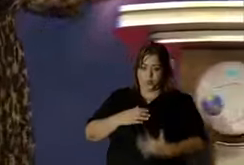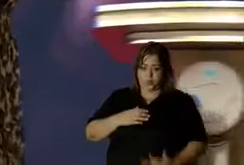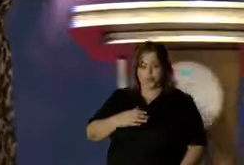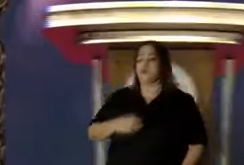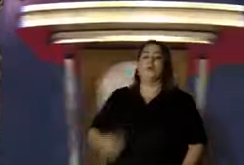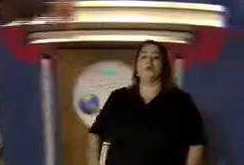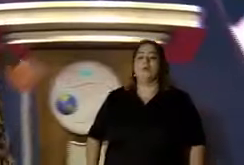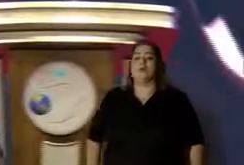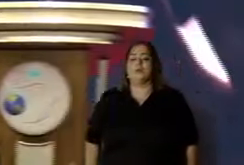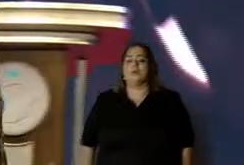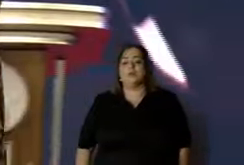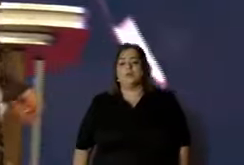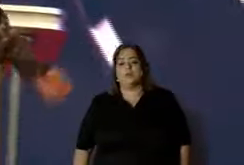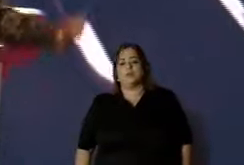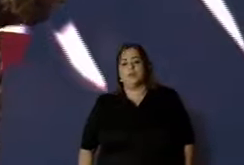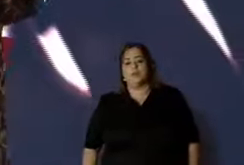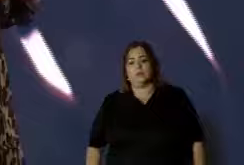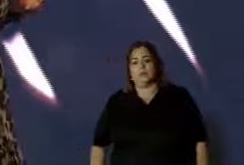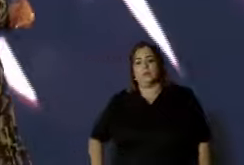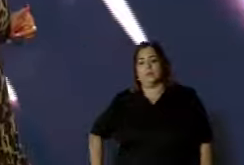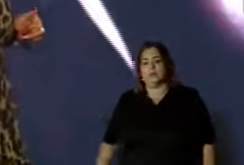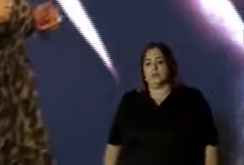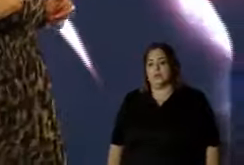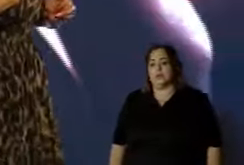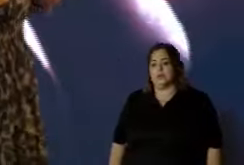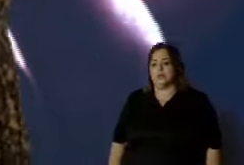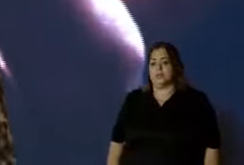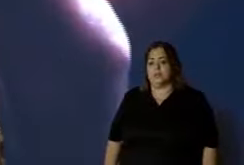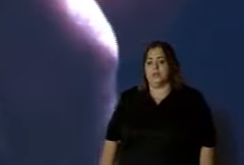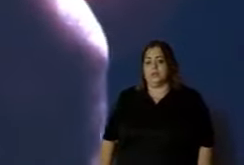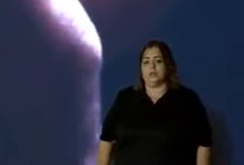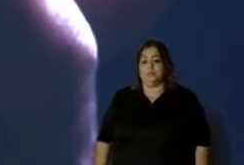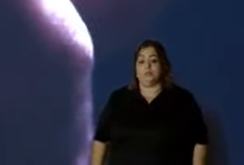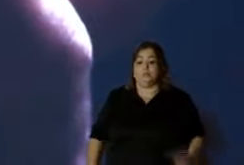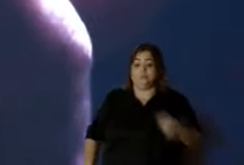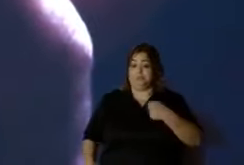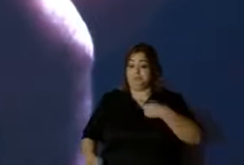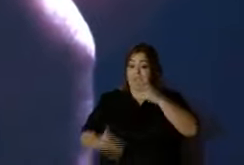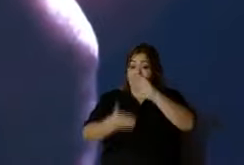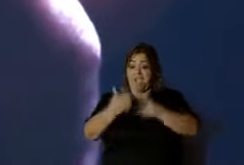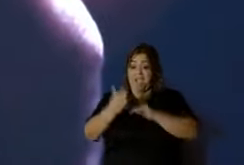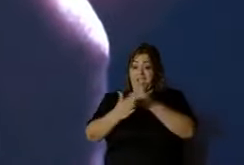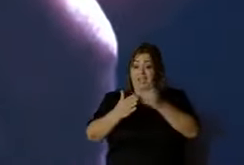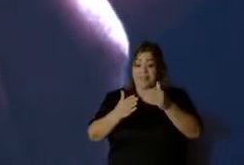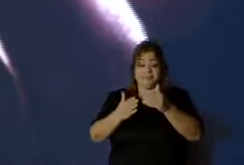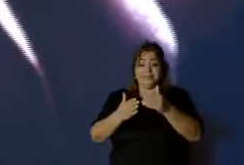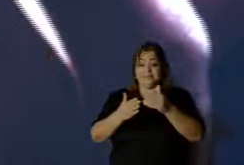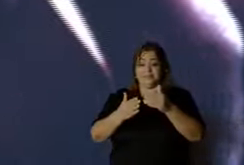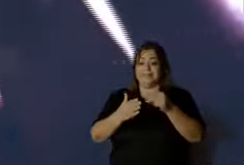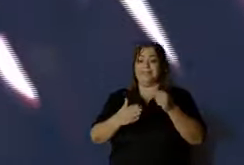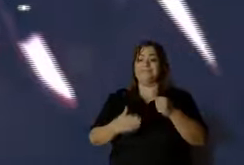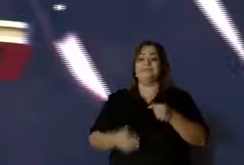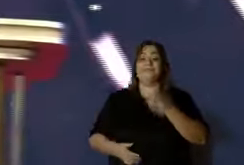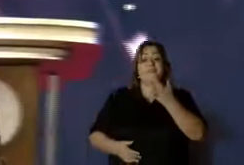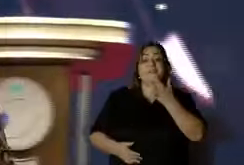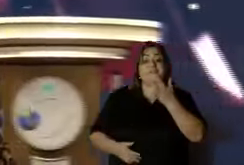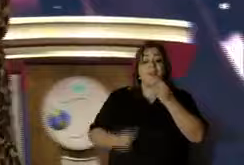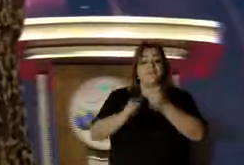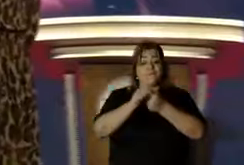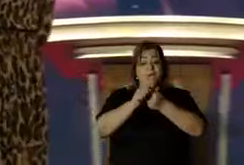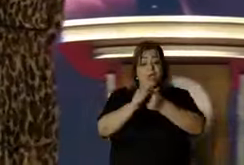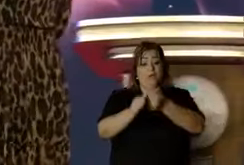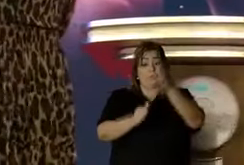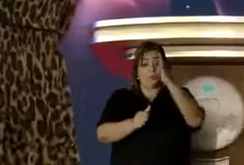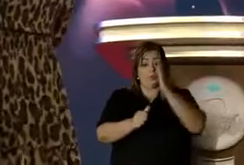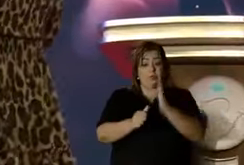La agenda era otra. Pero yo me metí y arrebaté lo mío. ¡Aleluya! Mire, hermano, qué